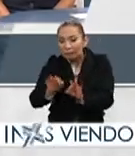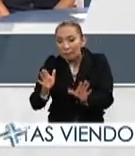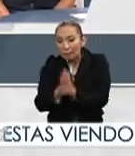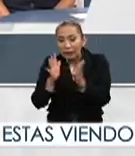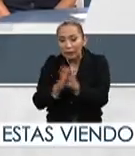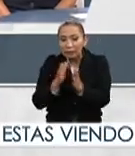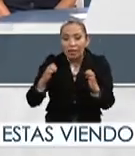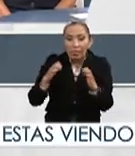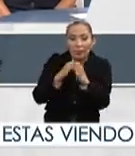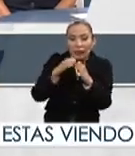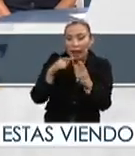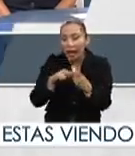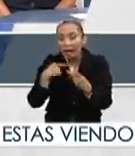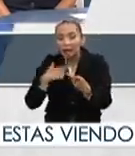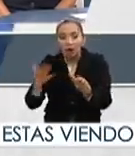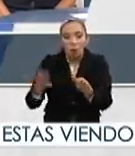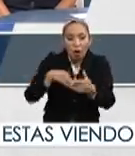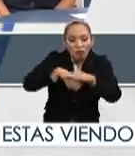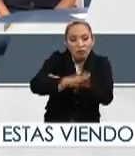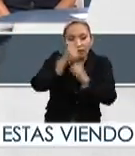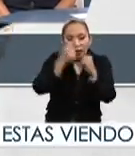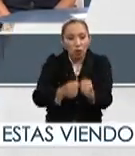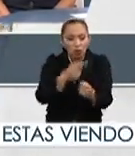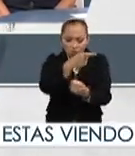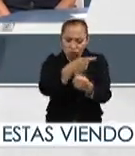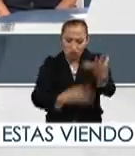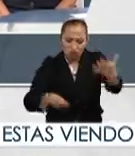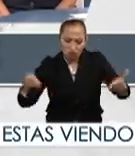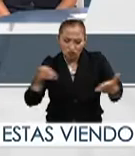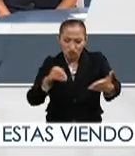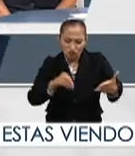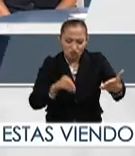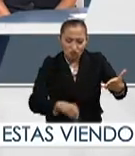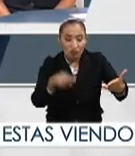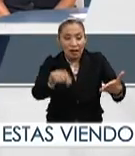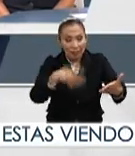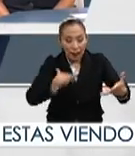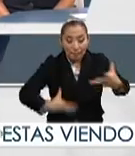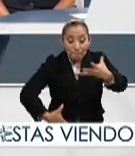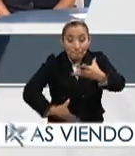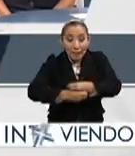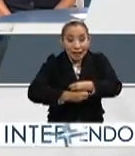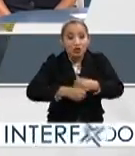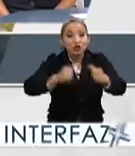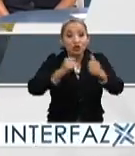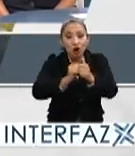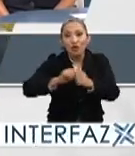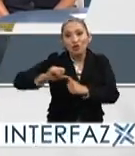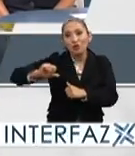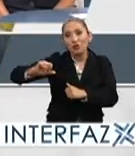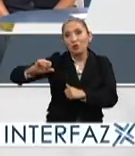participación en desastres, acceso más seguro, etcétera, que lo vamos a complementar con